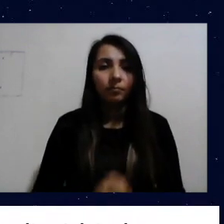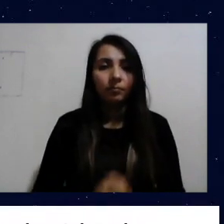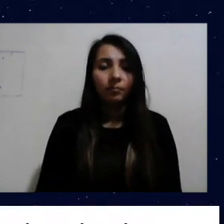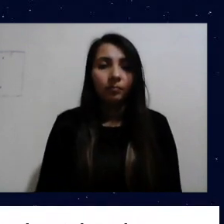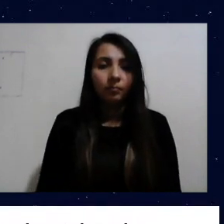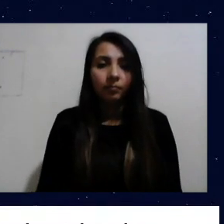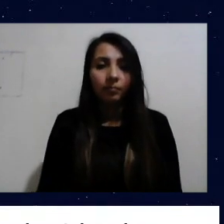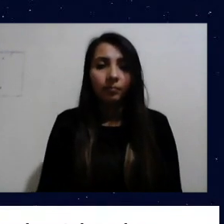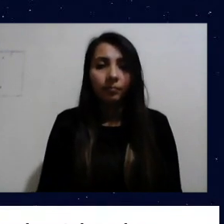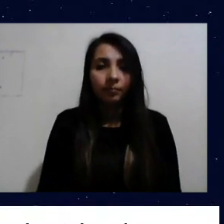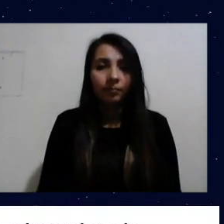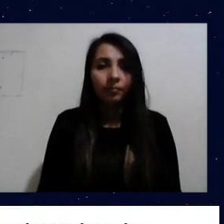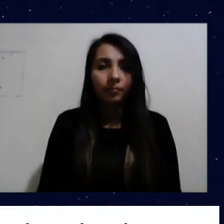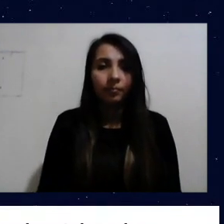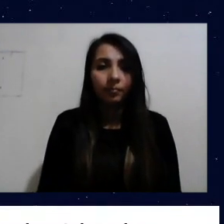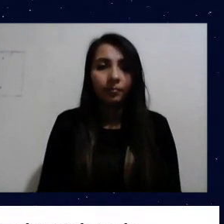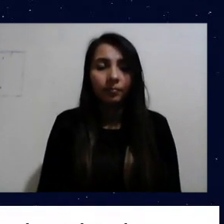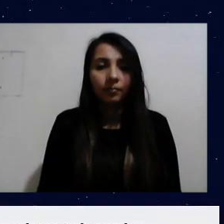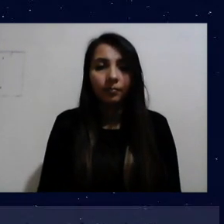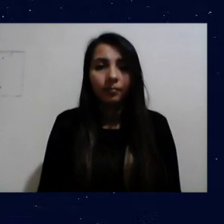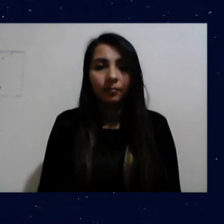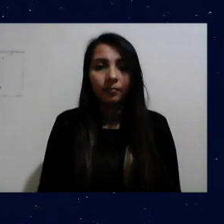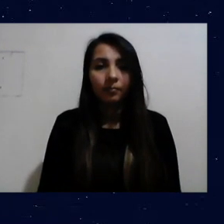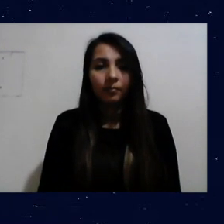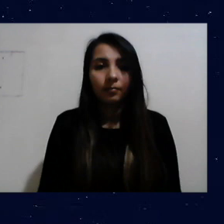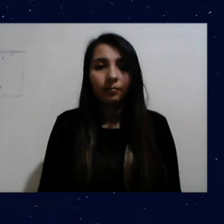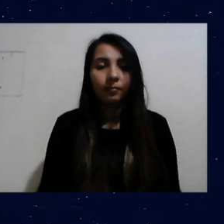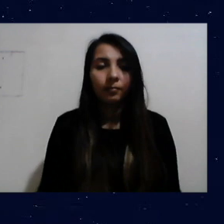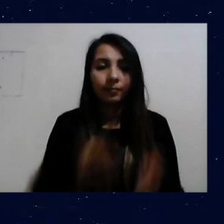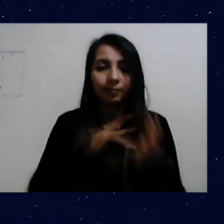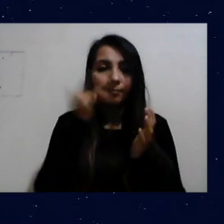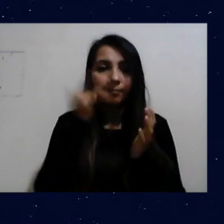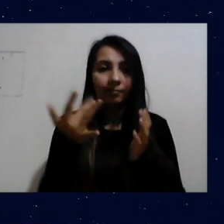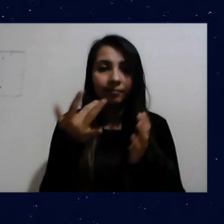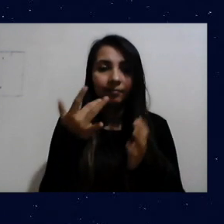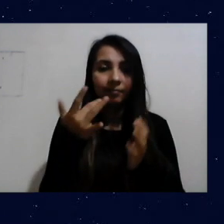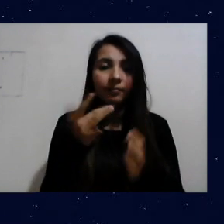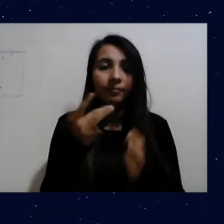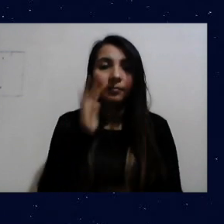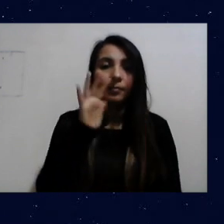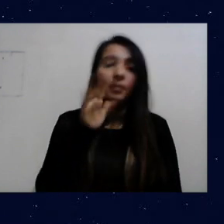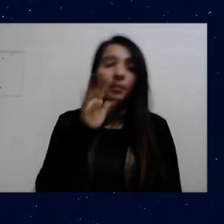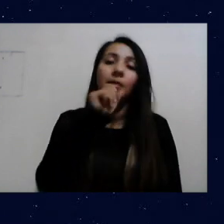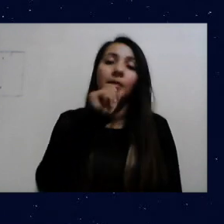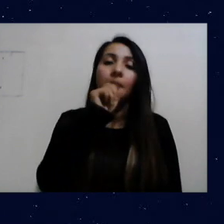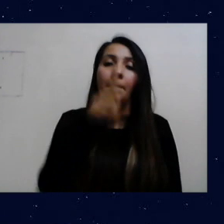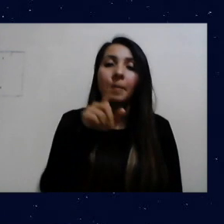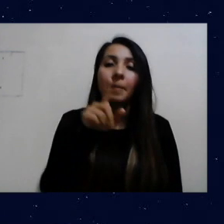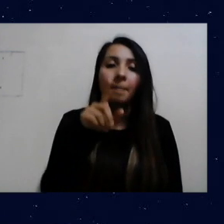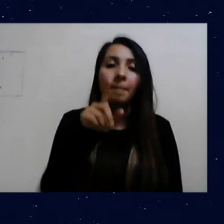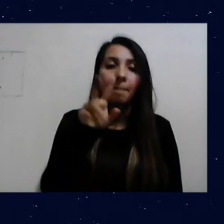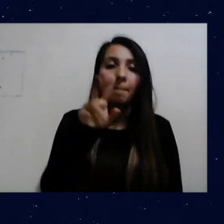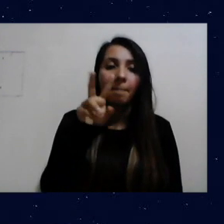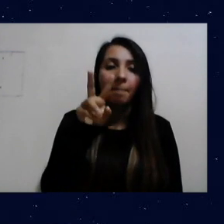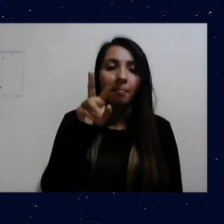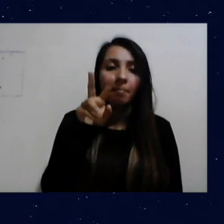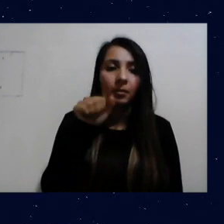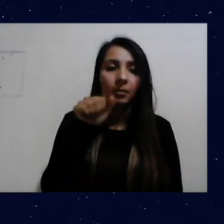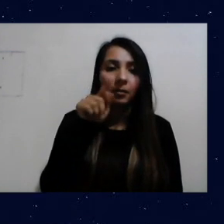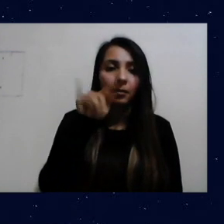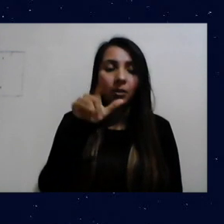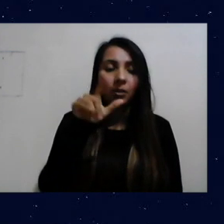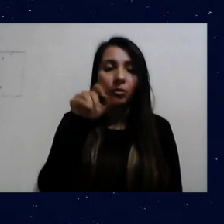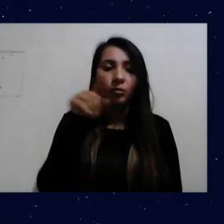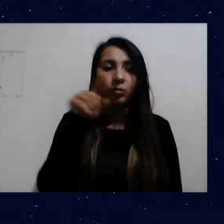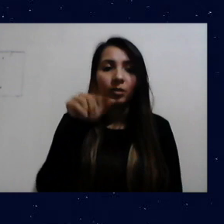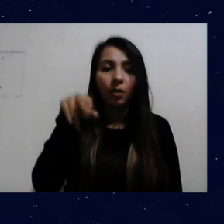Gracias. También pregunta Basti Lozano Ordaz, ¿en estos proyectos las observaciones del James Webb